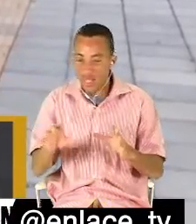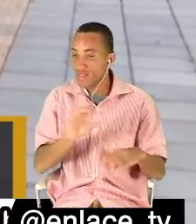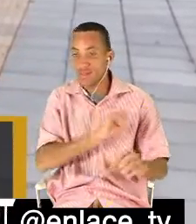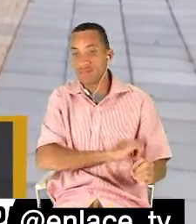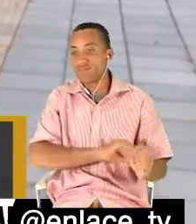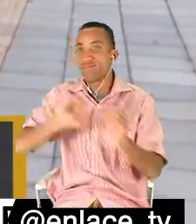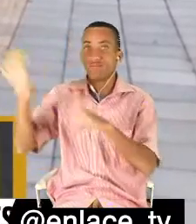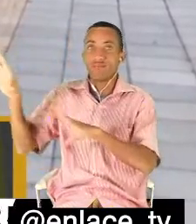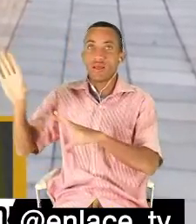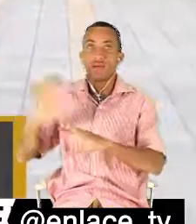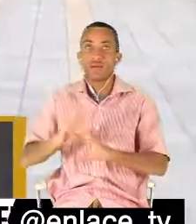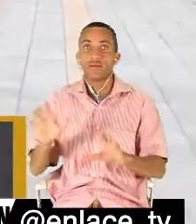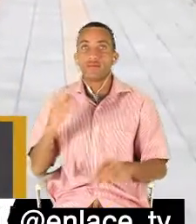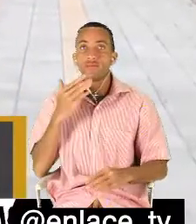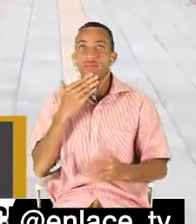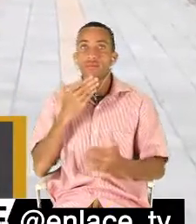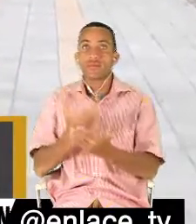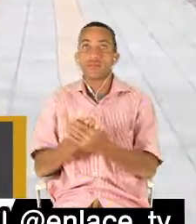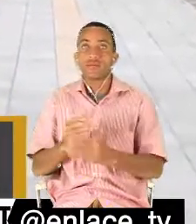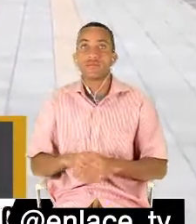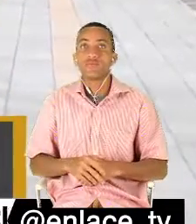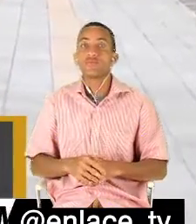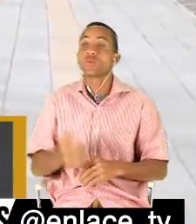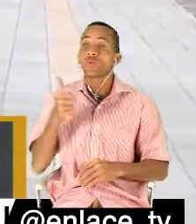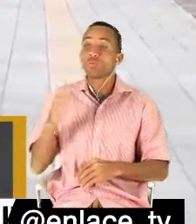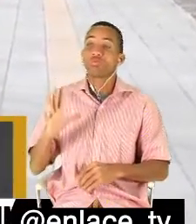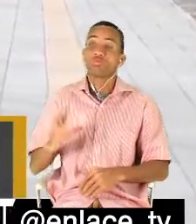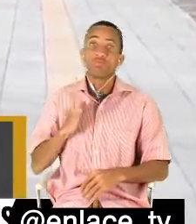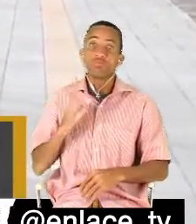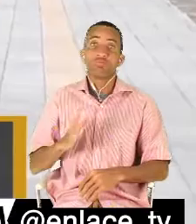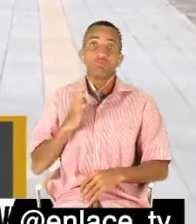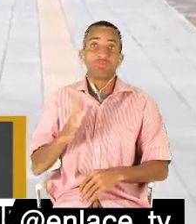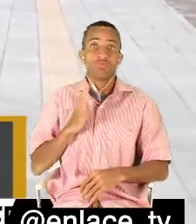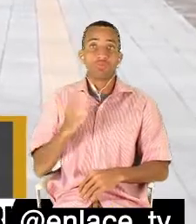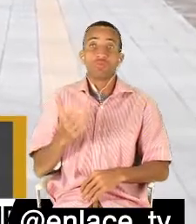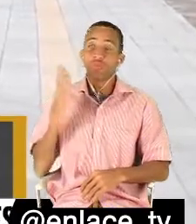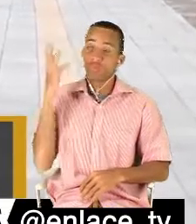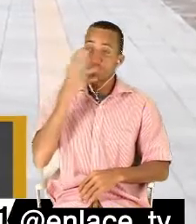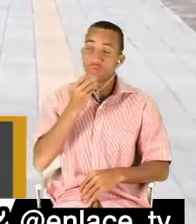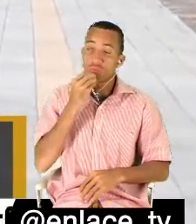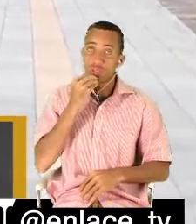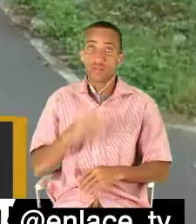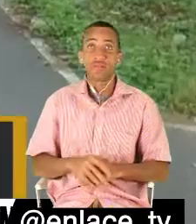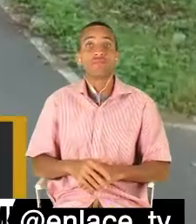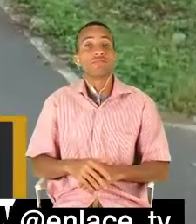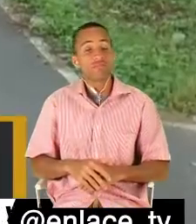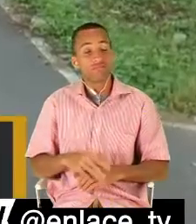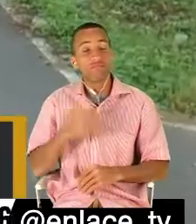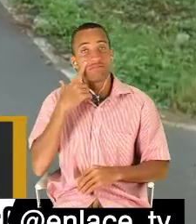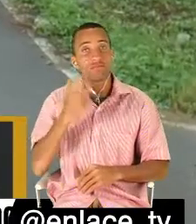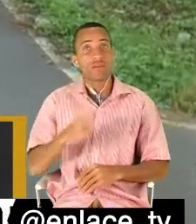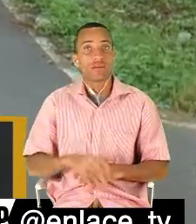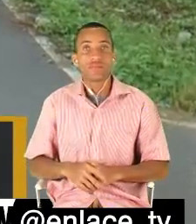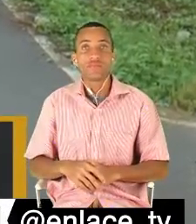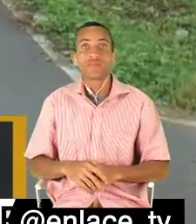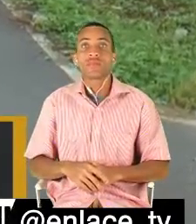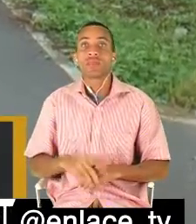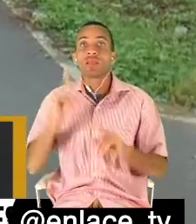gracias a Dios lo hicieron. Se quedó muy bien, muy elegante, ¿no? Muy bueno, sí, maravilloso. La zona también se